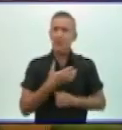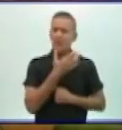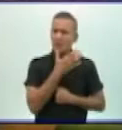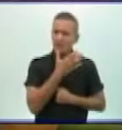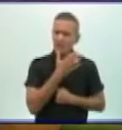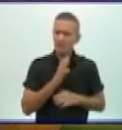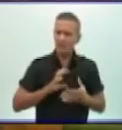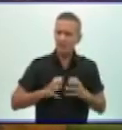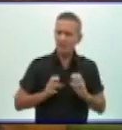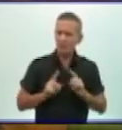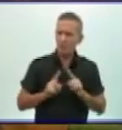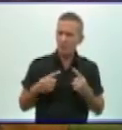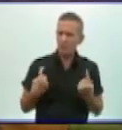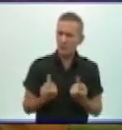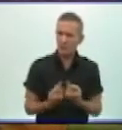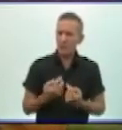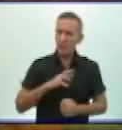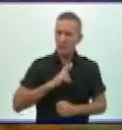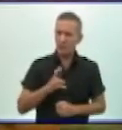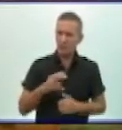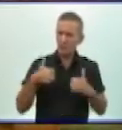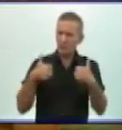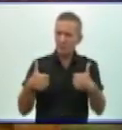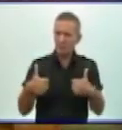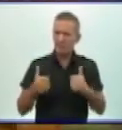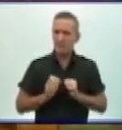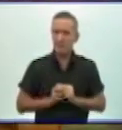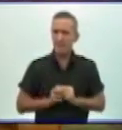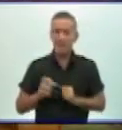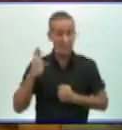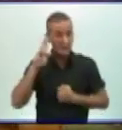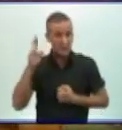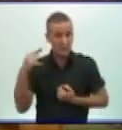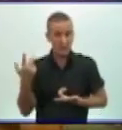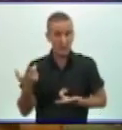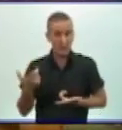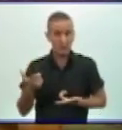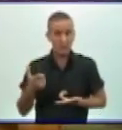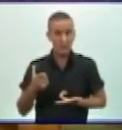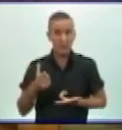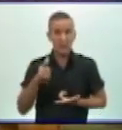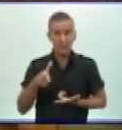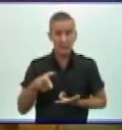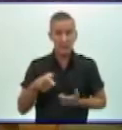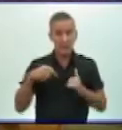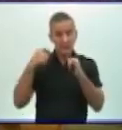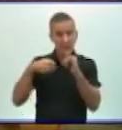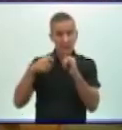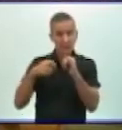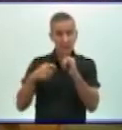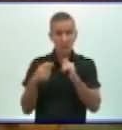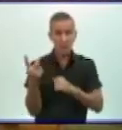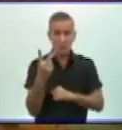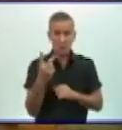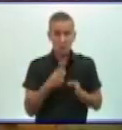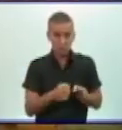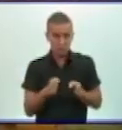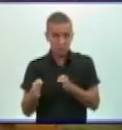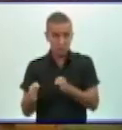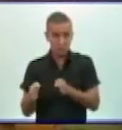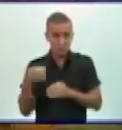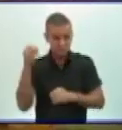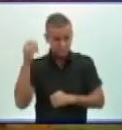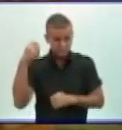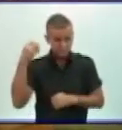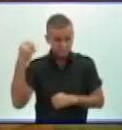general, que está muy bien la respuesta que me han dado. También recuerdo que esta pequeña dramatización tiene un segundo momento, ¿no es verdad?